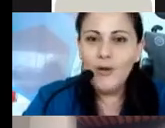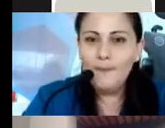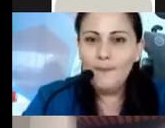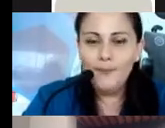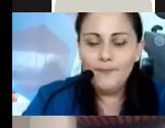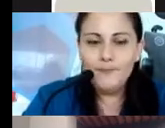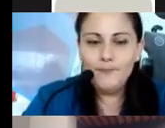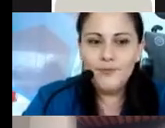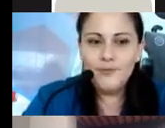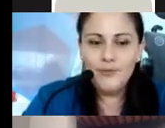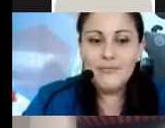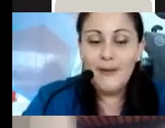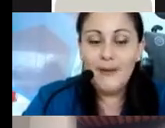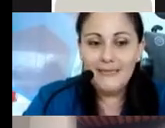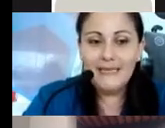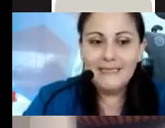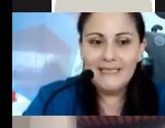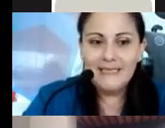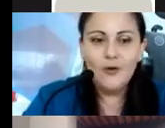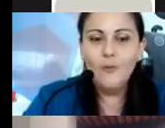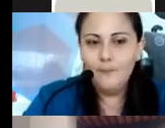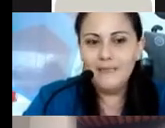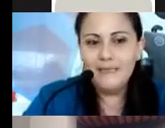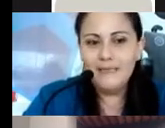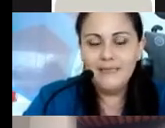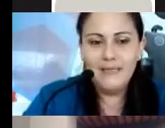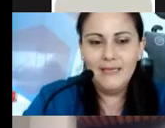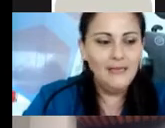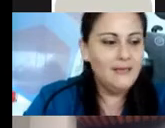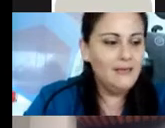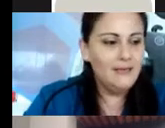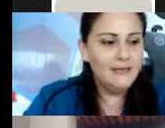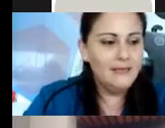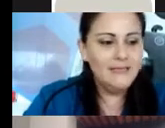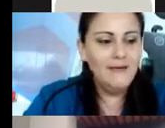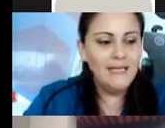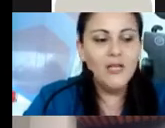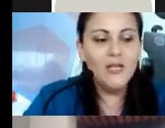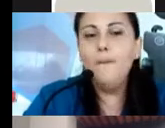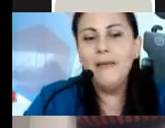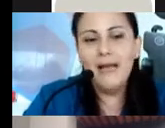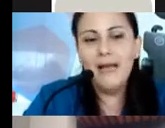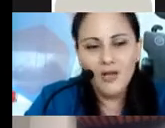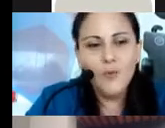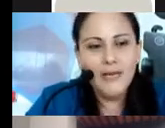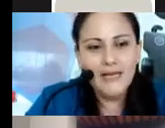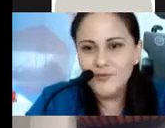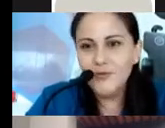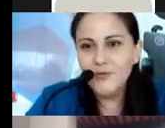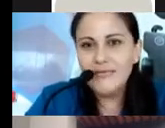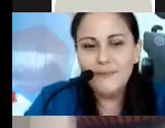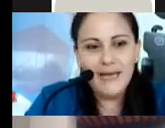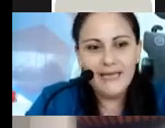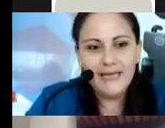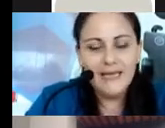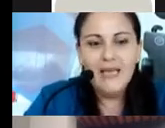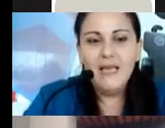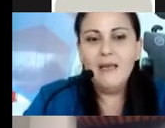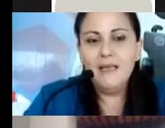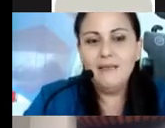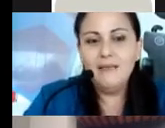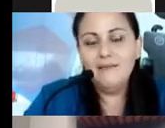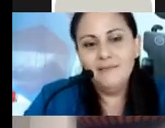tengo una espalda que esté con bastante, que sea bastante complicada, como en el caso de esa